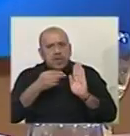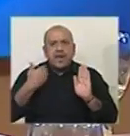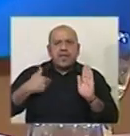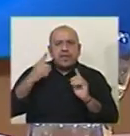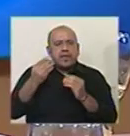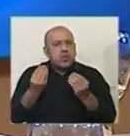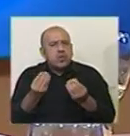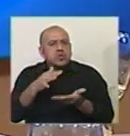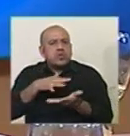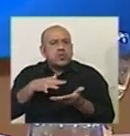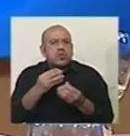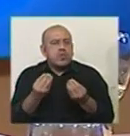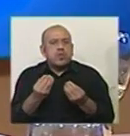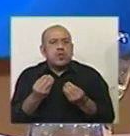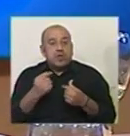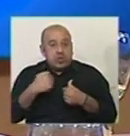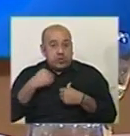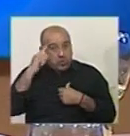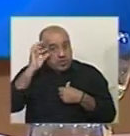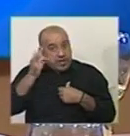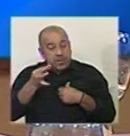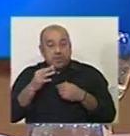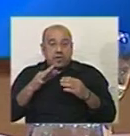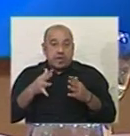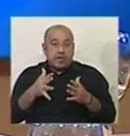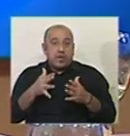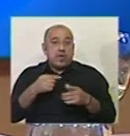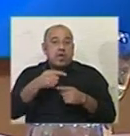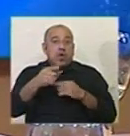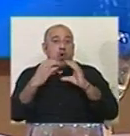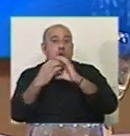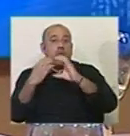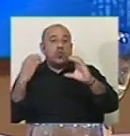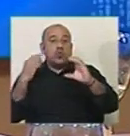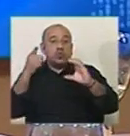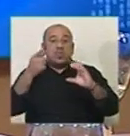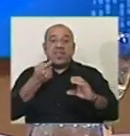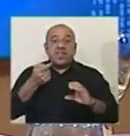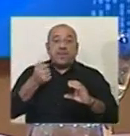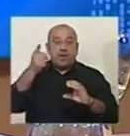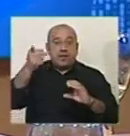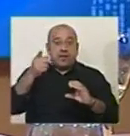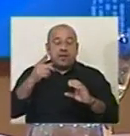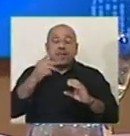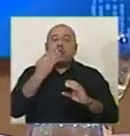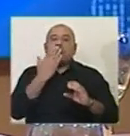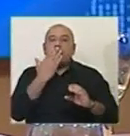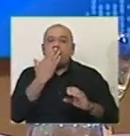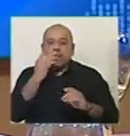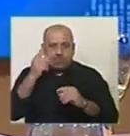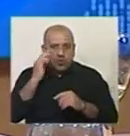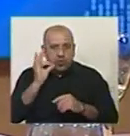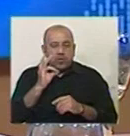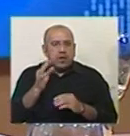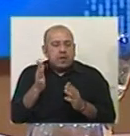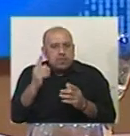ver, yo creo que después de lo que pasó con el ómnibus de River, podía imaginar que era